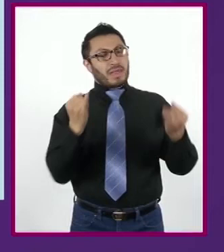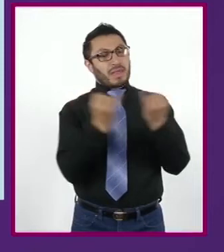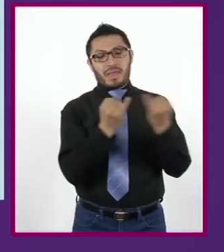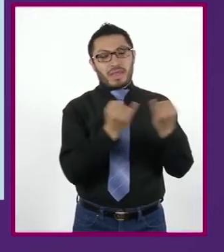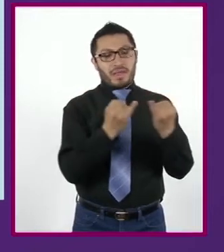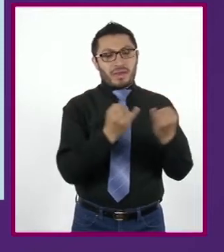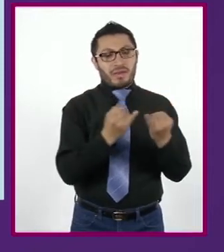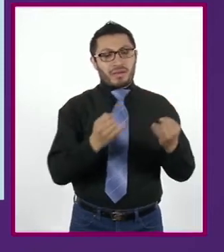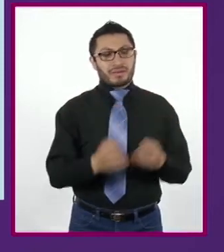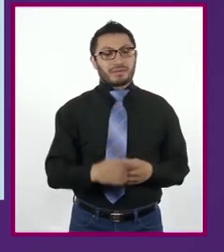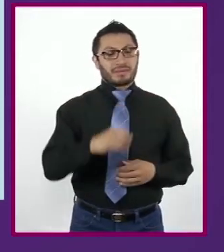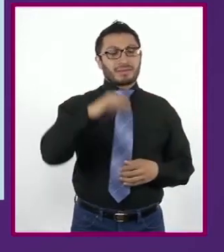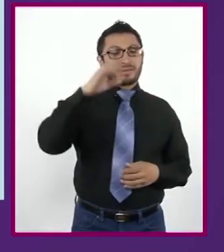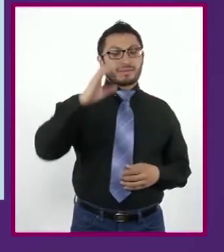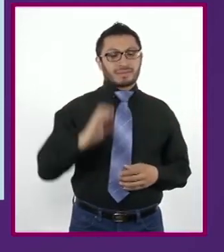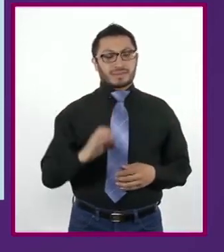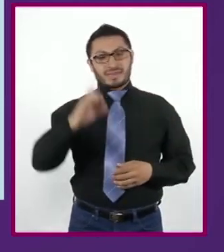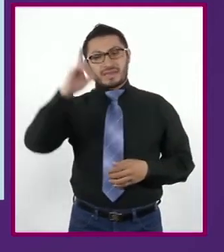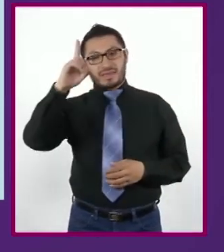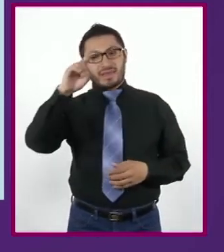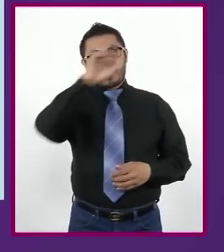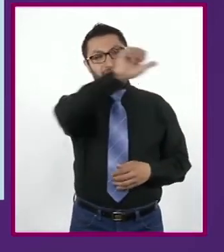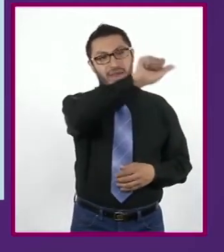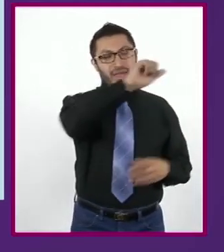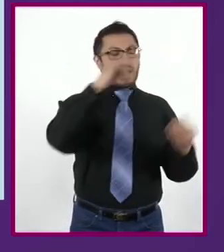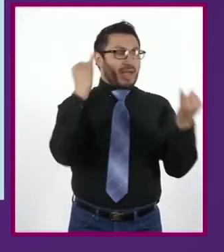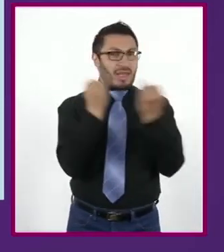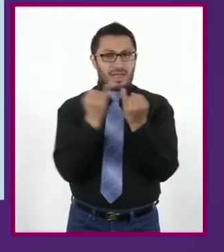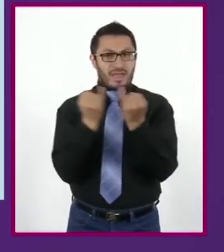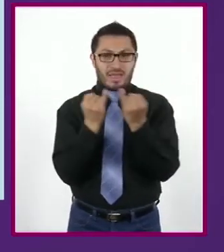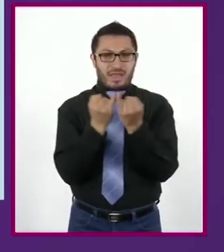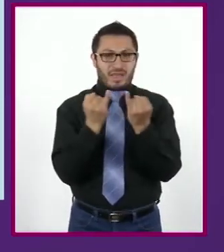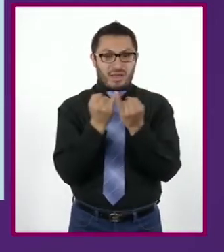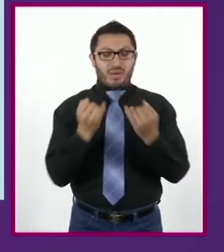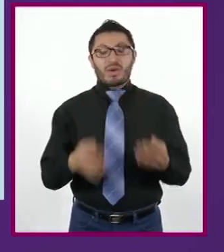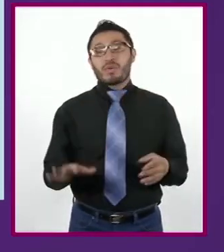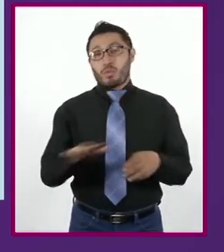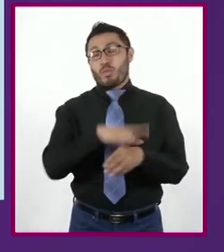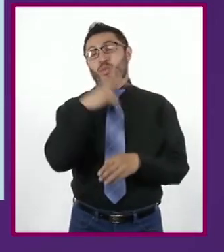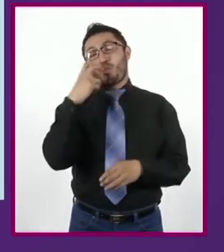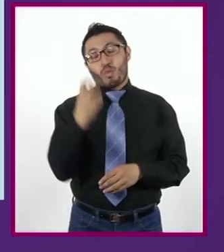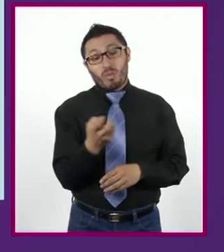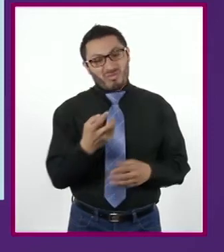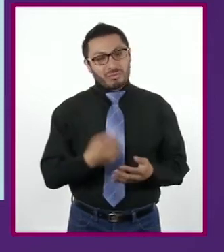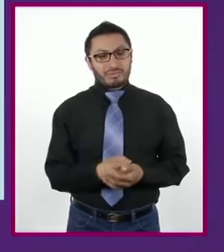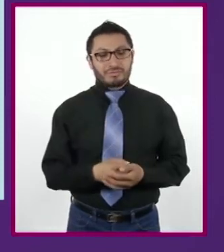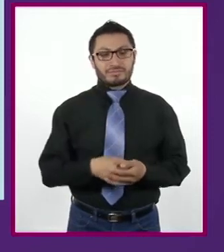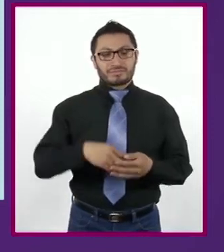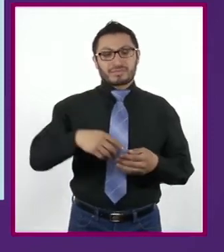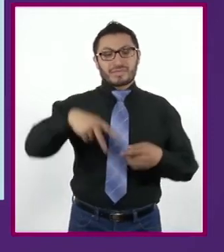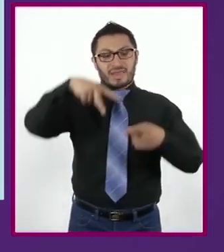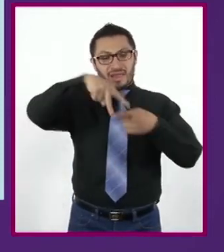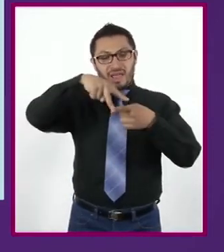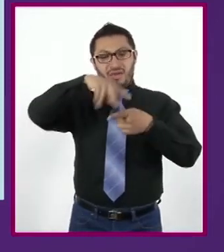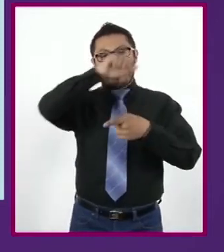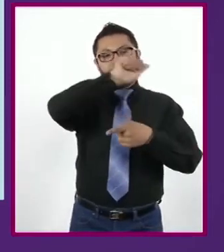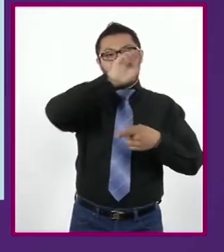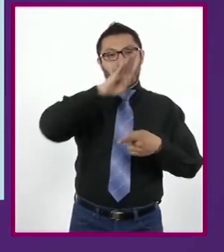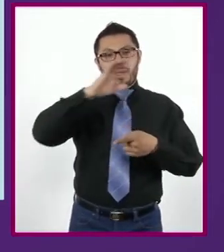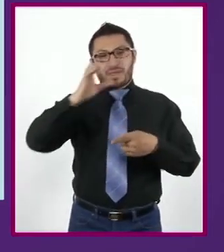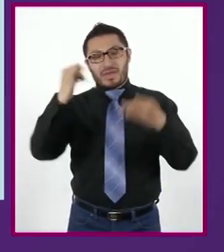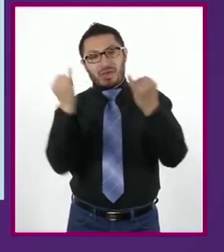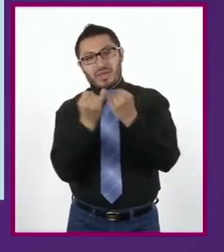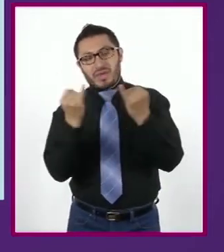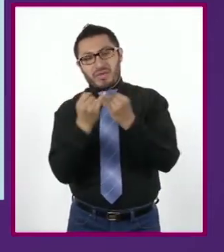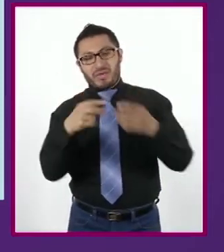el triángulo CDA. Por lo tanto, el triángulo ABC es